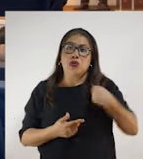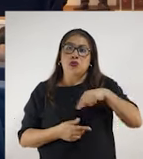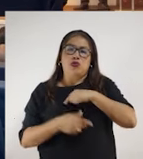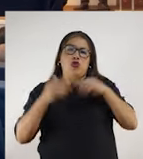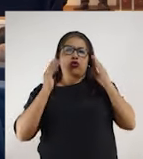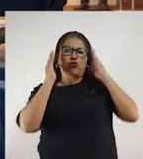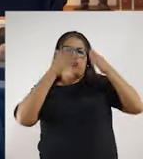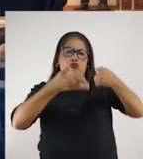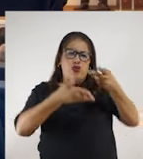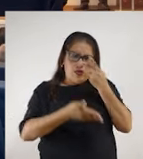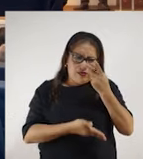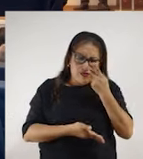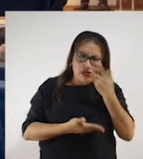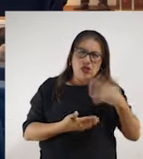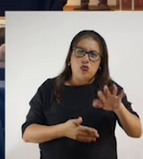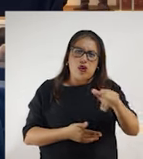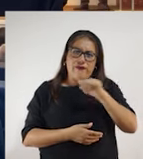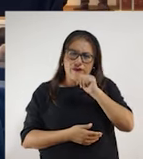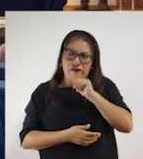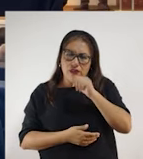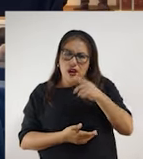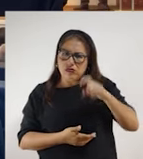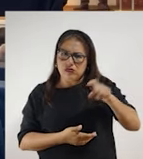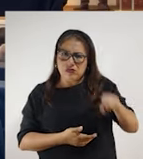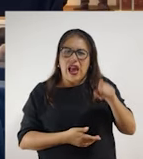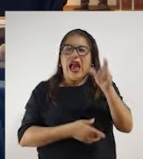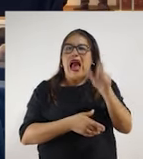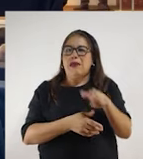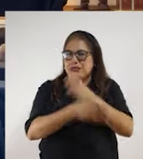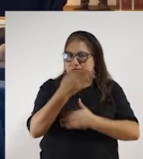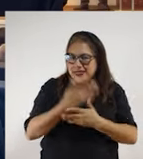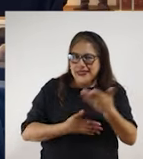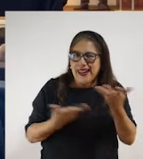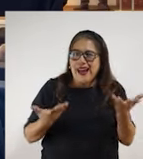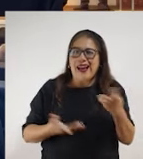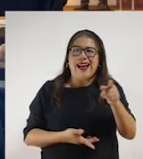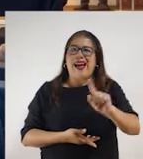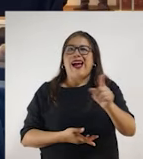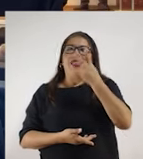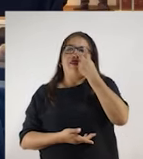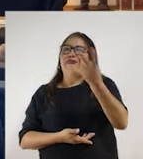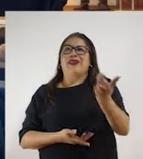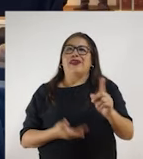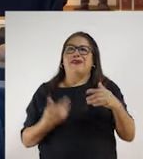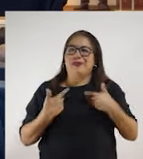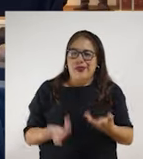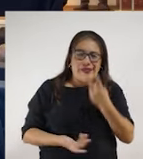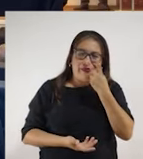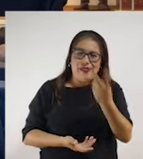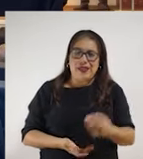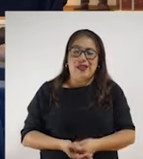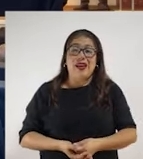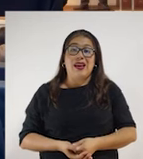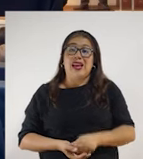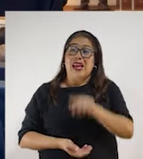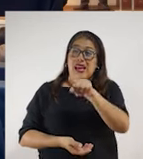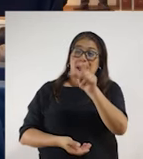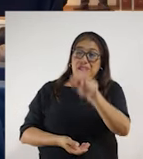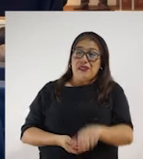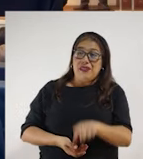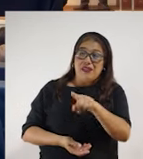nos enfocábamos en la deficiencia, es decir, es una persona con discapacidad porque no ve, es una persona